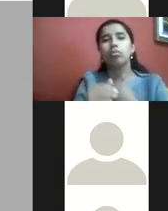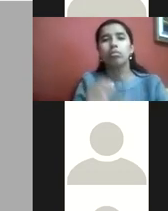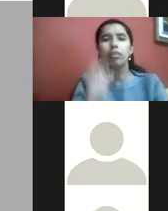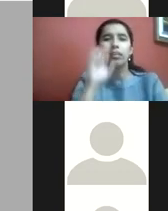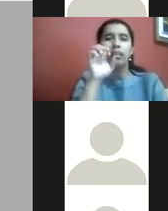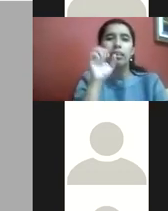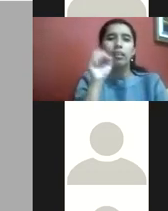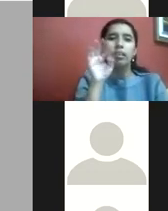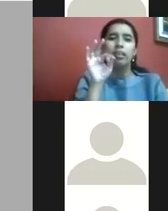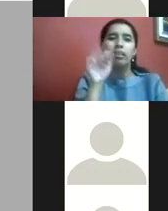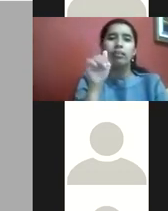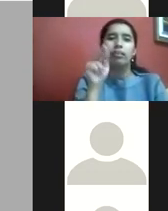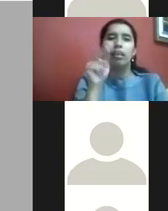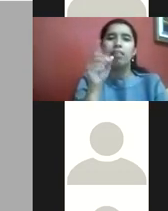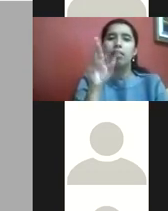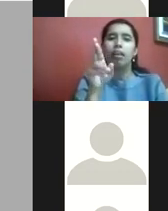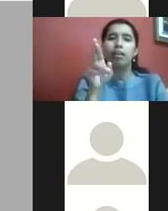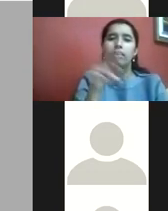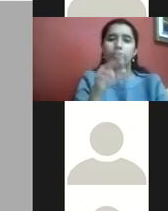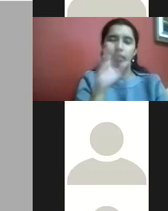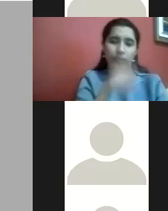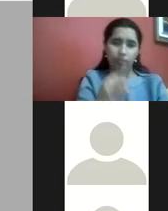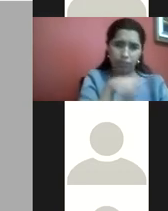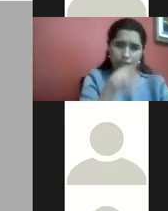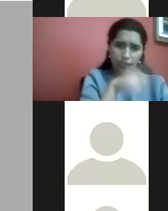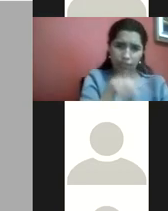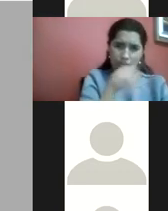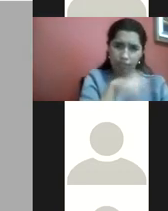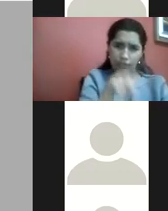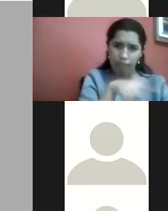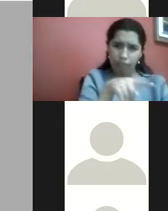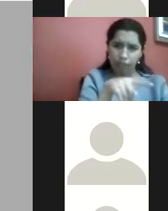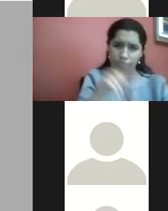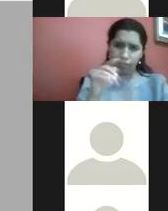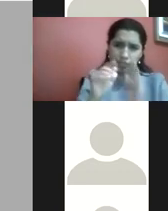este alfa medio de aquí es el área que queda arriba.